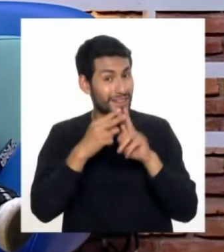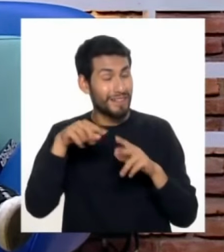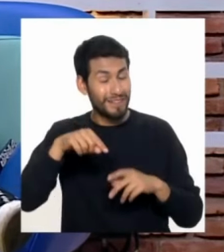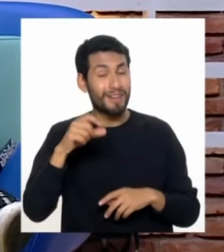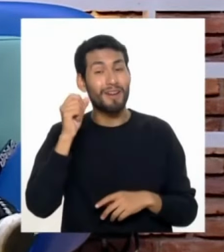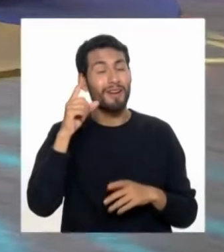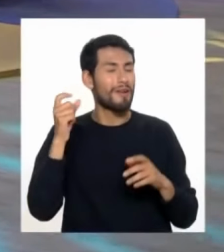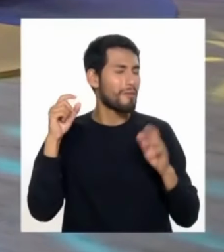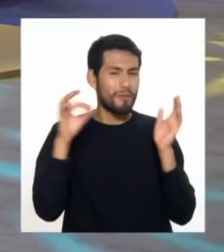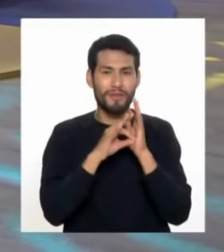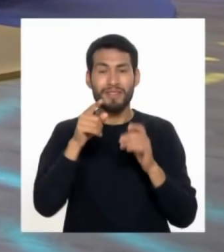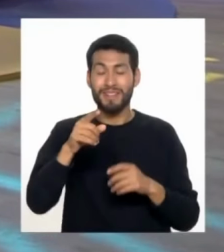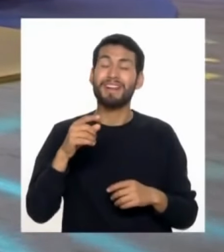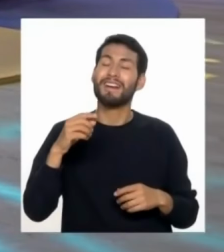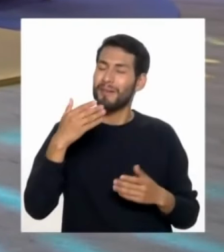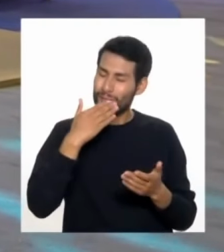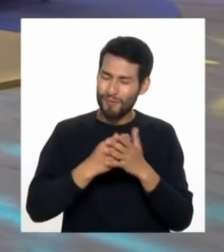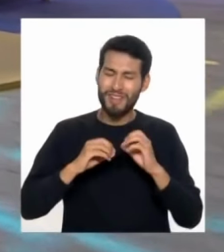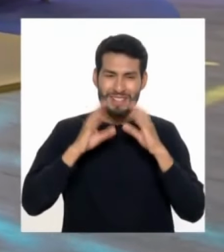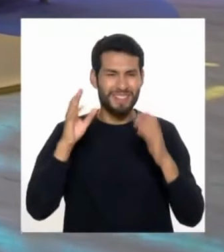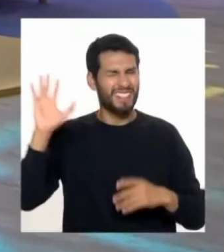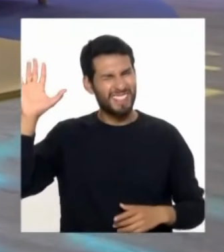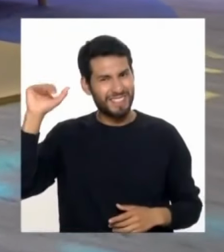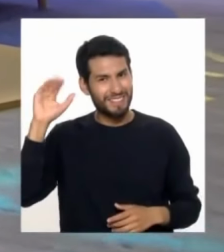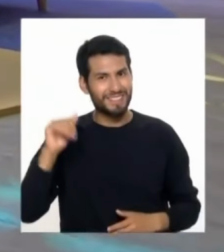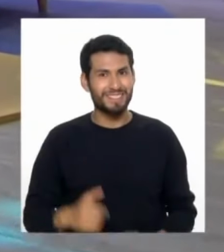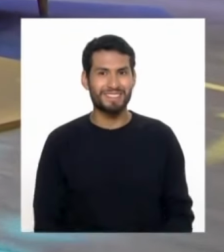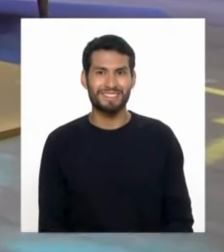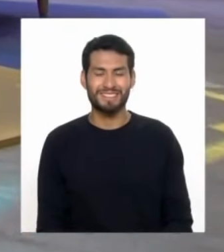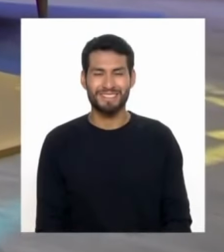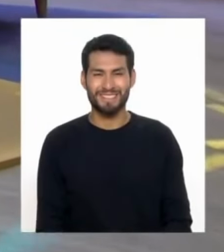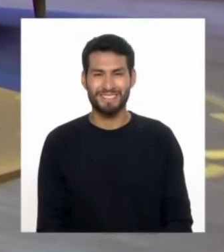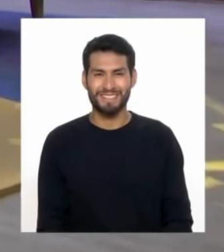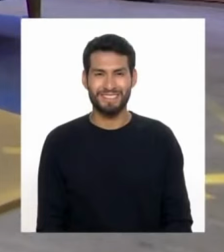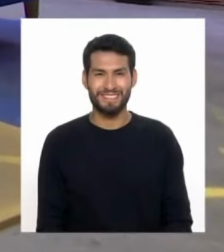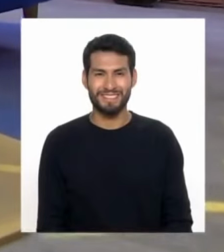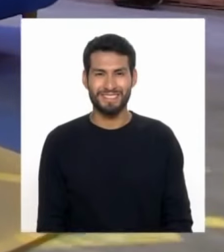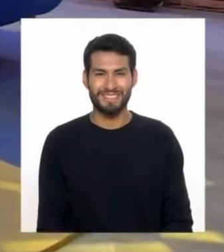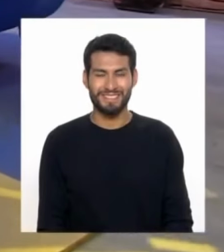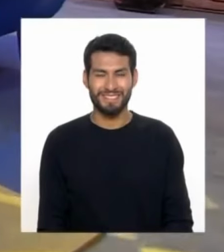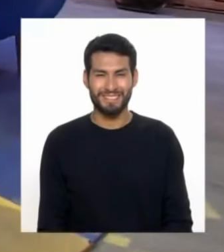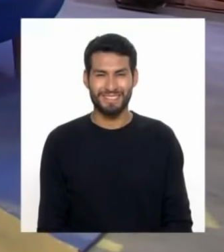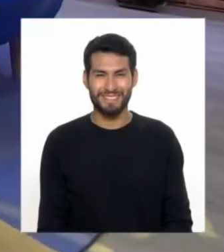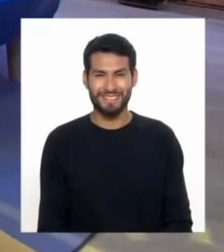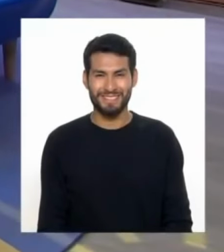11 en punto de la mañana. Que tengan un excelente día. Chao. Gracias, Jesús. Chao. Hasta mañana. Entonces,